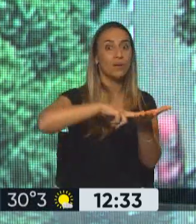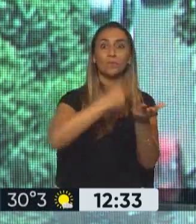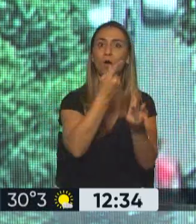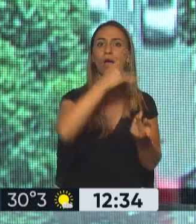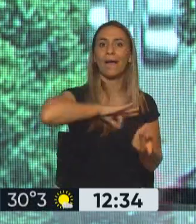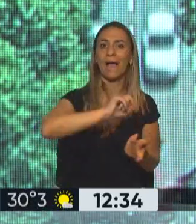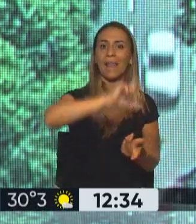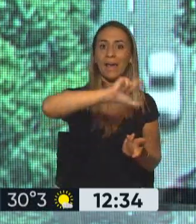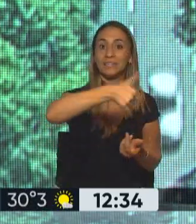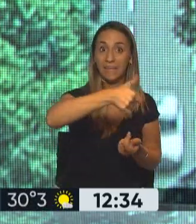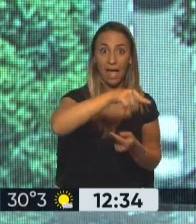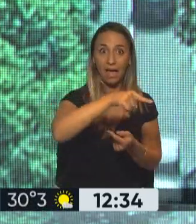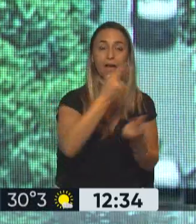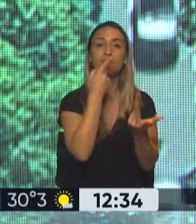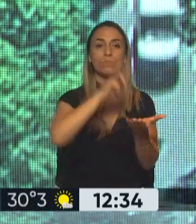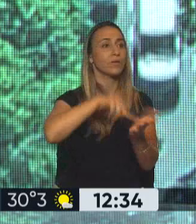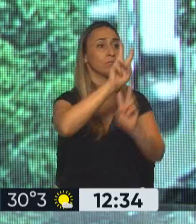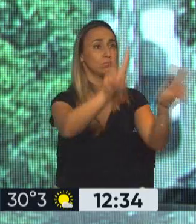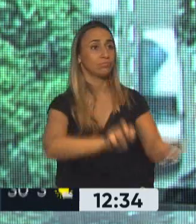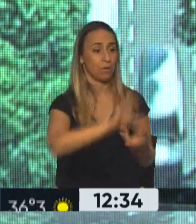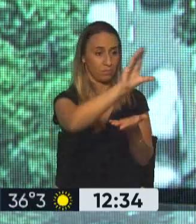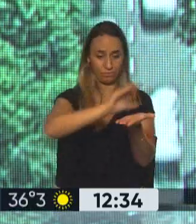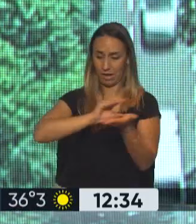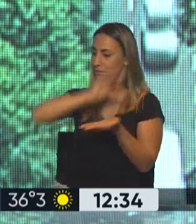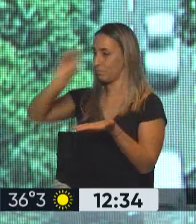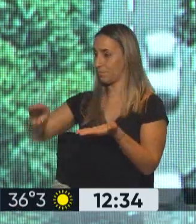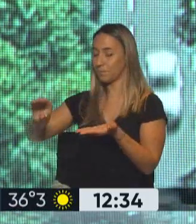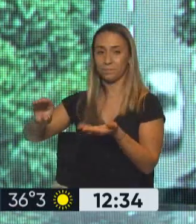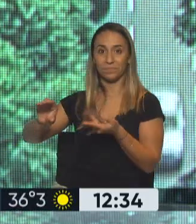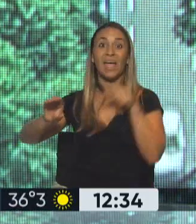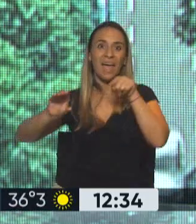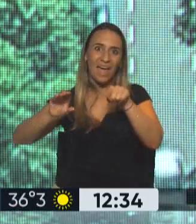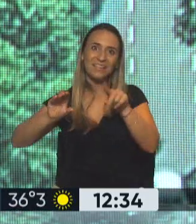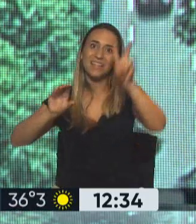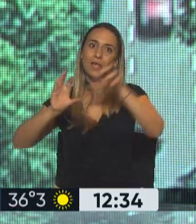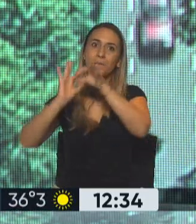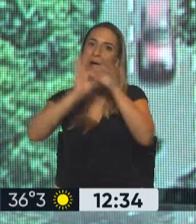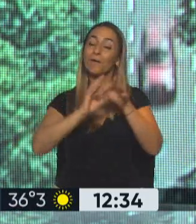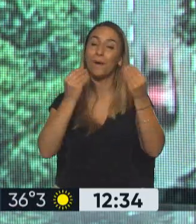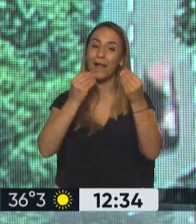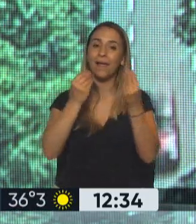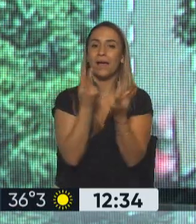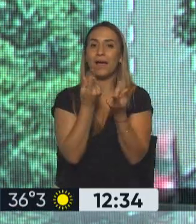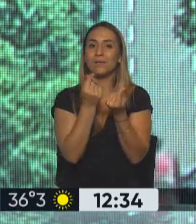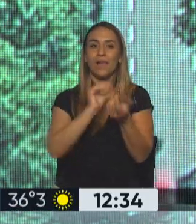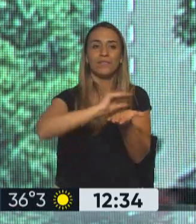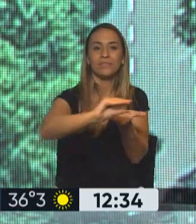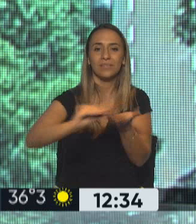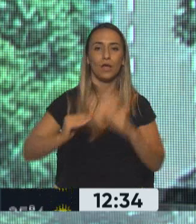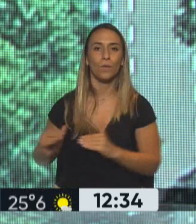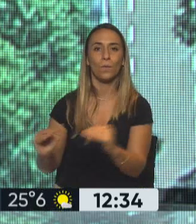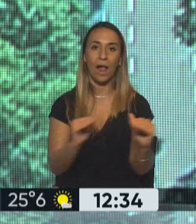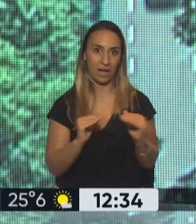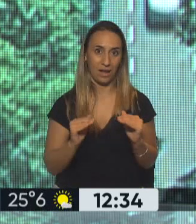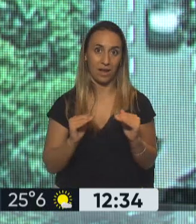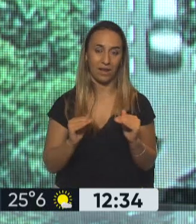Eso trae otra vez el otro tema de la Argentina, la distribución, que es la distribución, que es la otra gran deuda, ¿no? Un dato